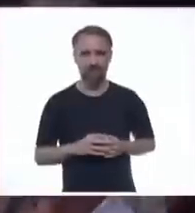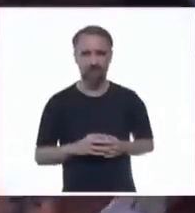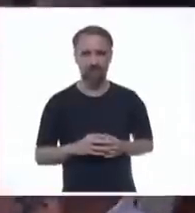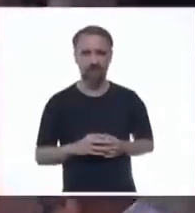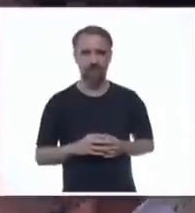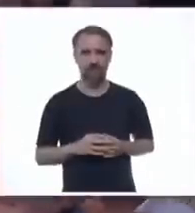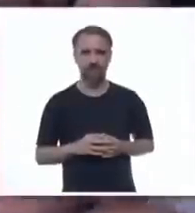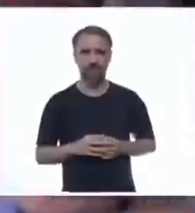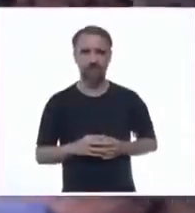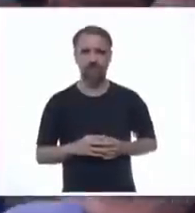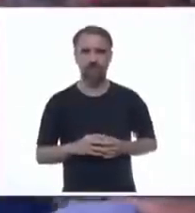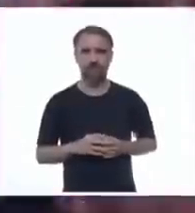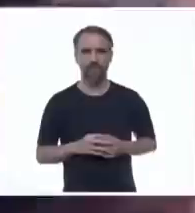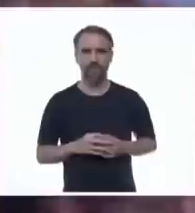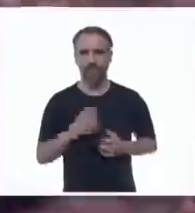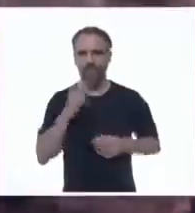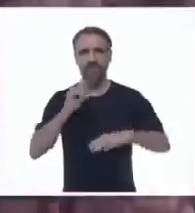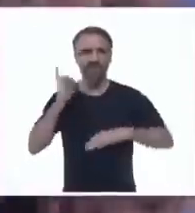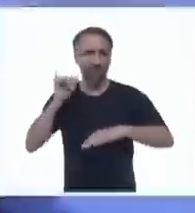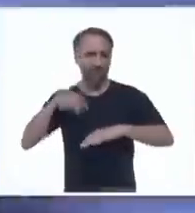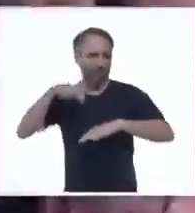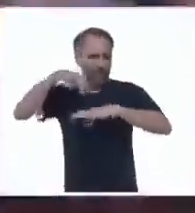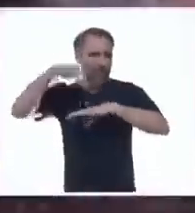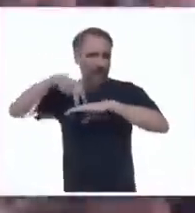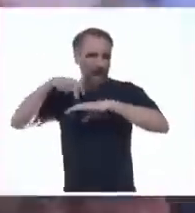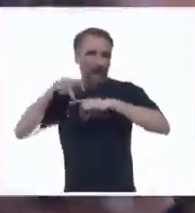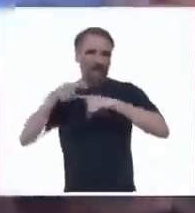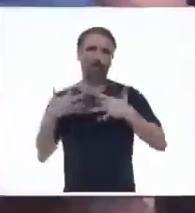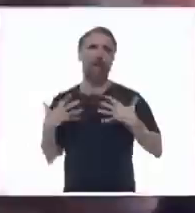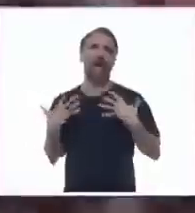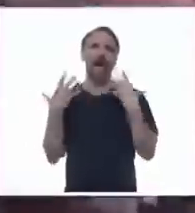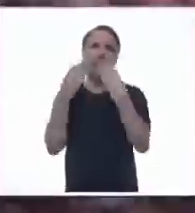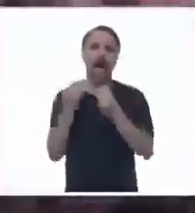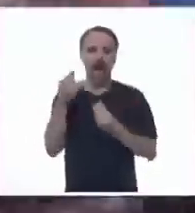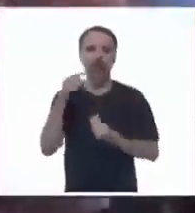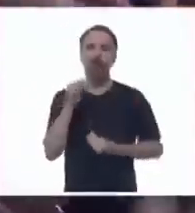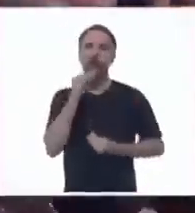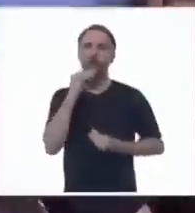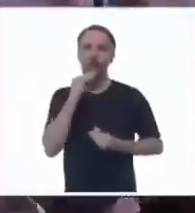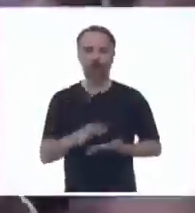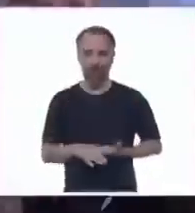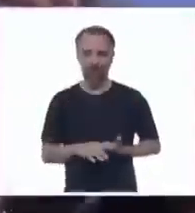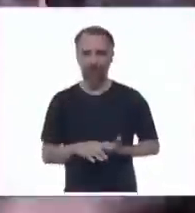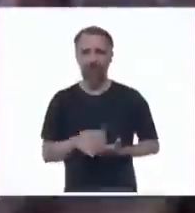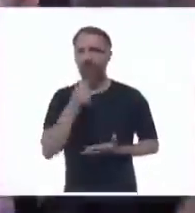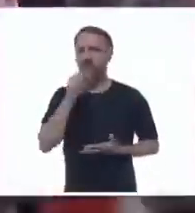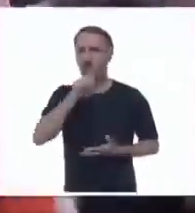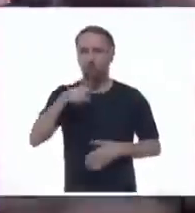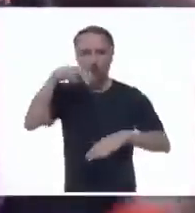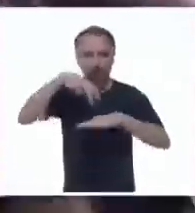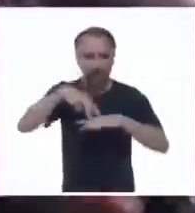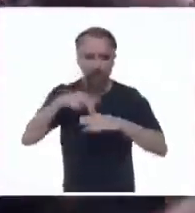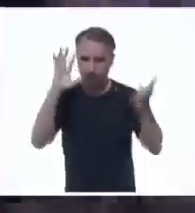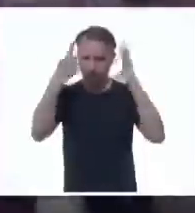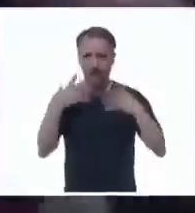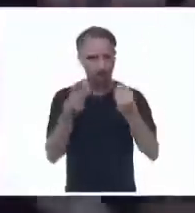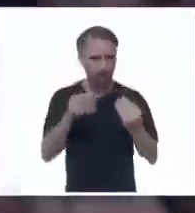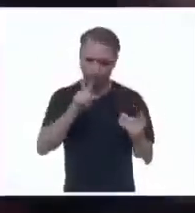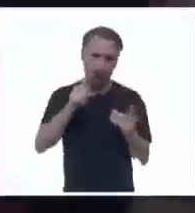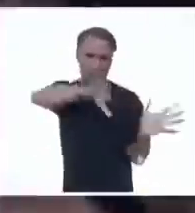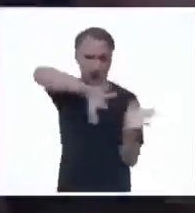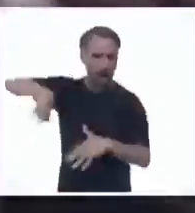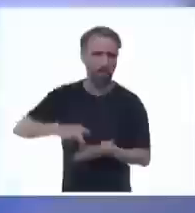un inmenso! ¡Ya lo es! ¡Ya lo es! ¡Tenemos alta! ¡Es un